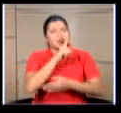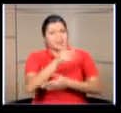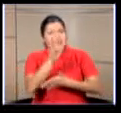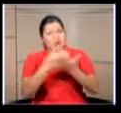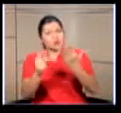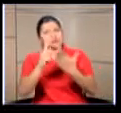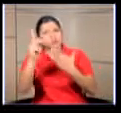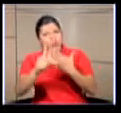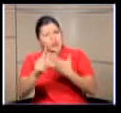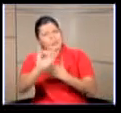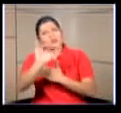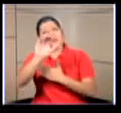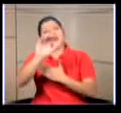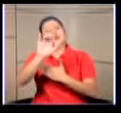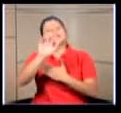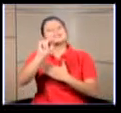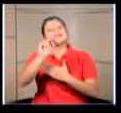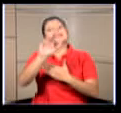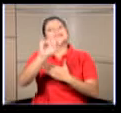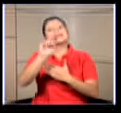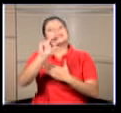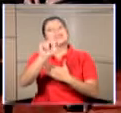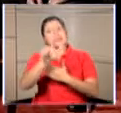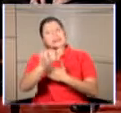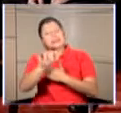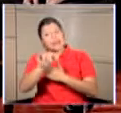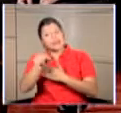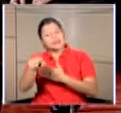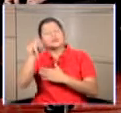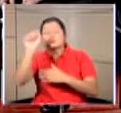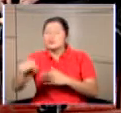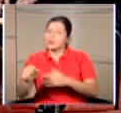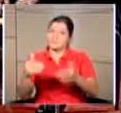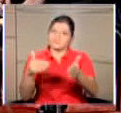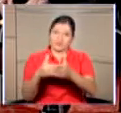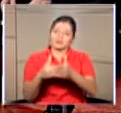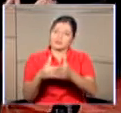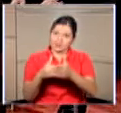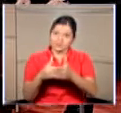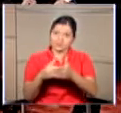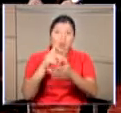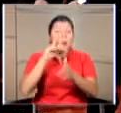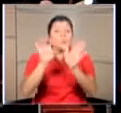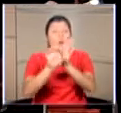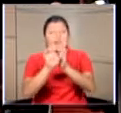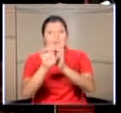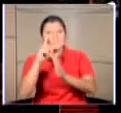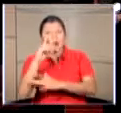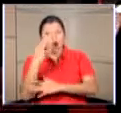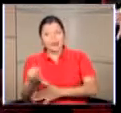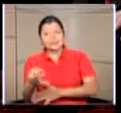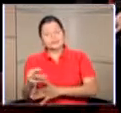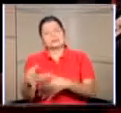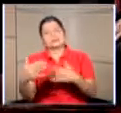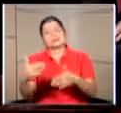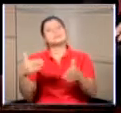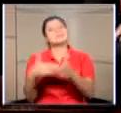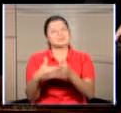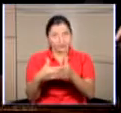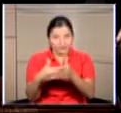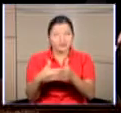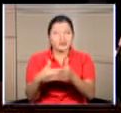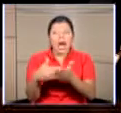Sensinay que tienen algún tipo de impacto. En el caso de Hacienda, por ejemplo, algunos de los procesos de supervisión